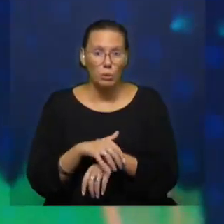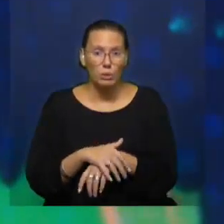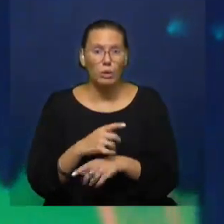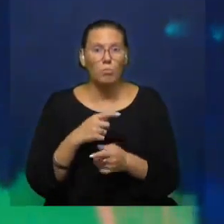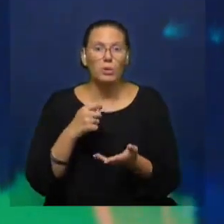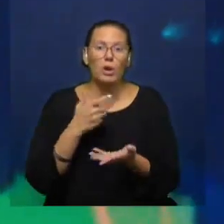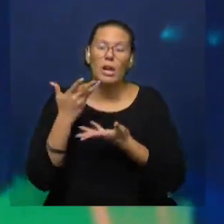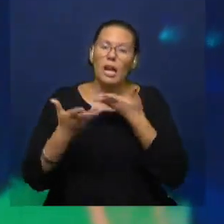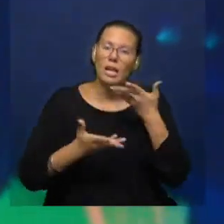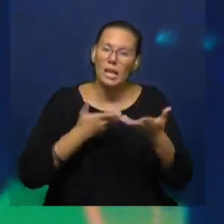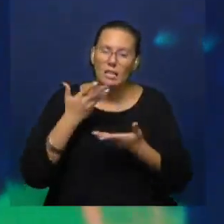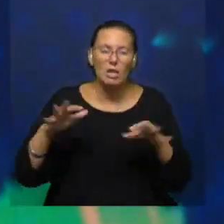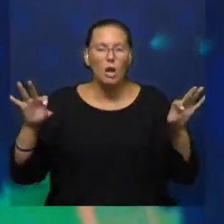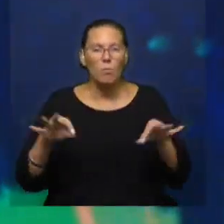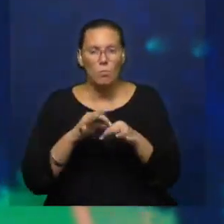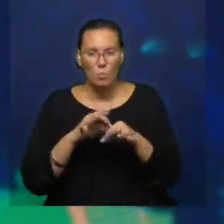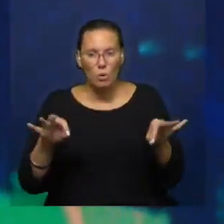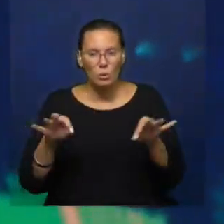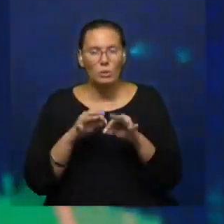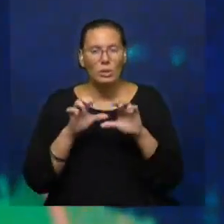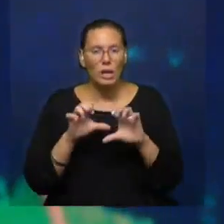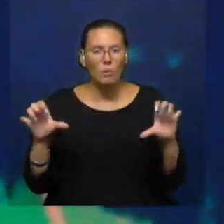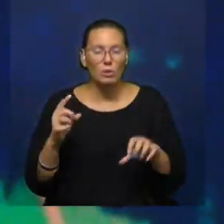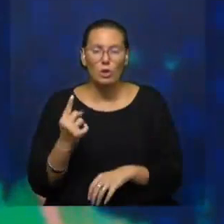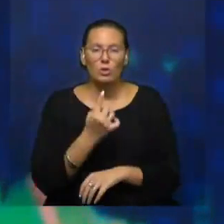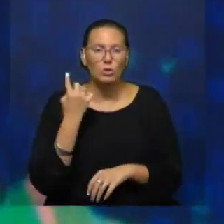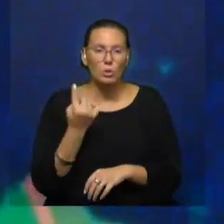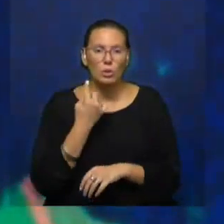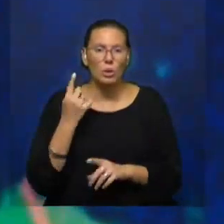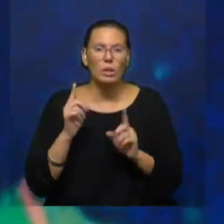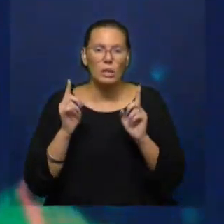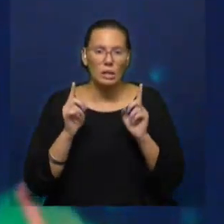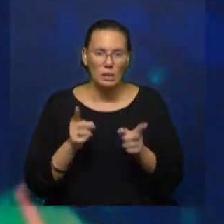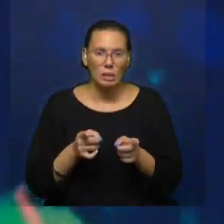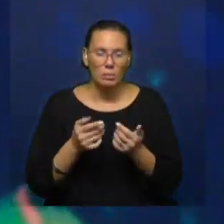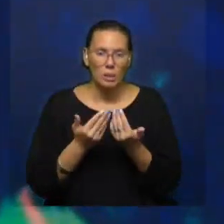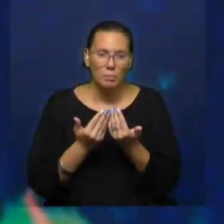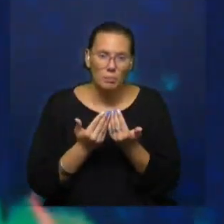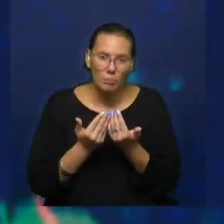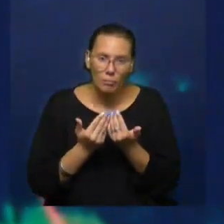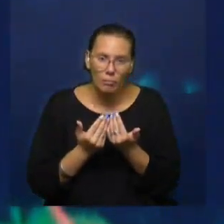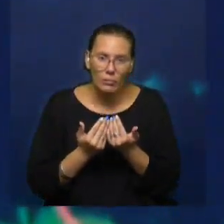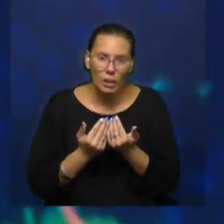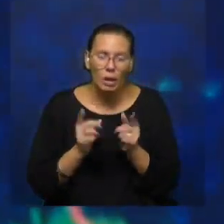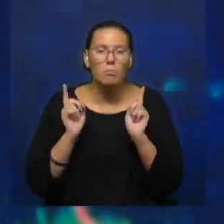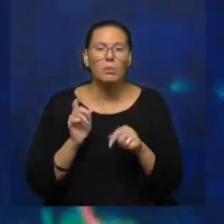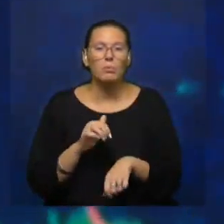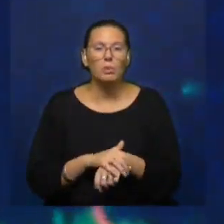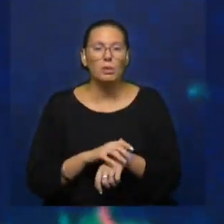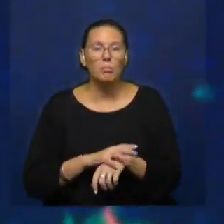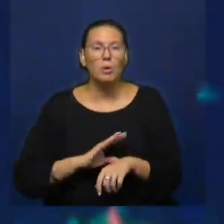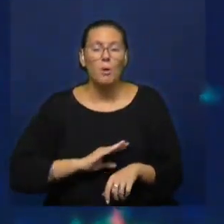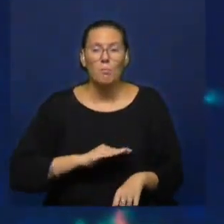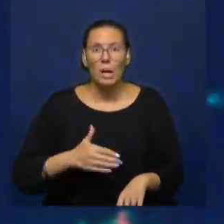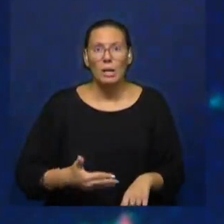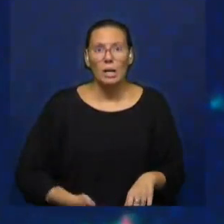las letras y la musicalidad de ecuación de mi disco solista también se gestaba al mismo tiempo que mi embarazo. Entonces,